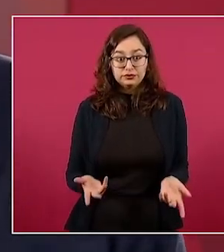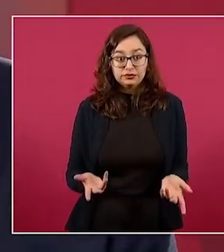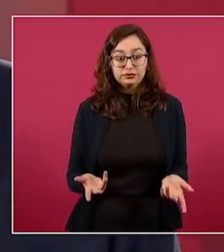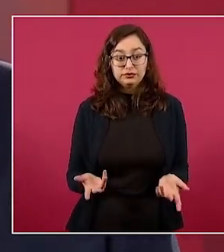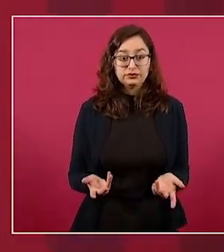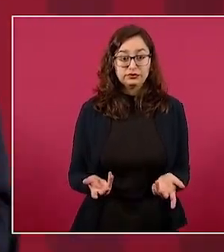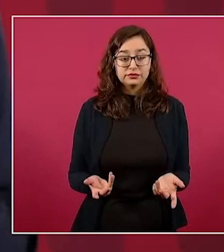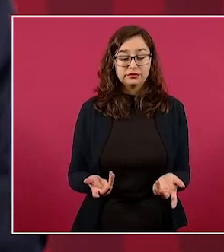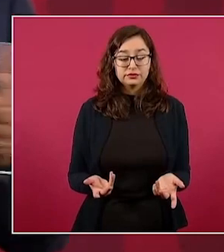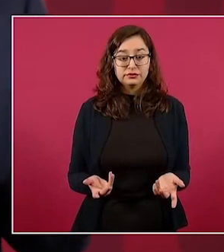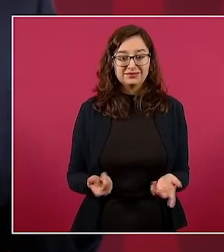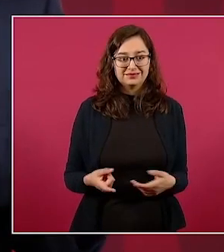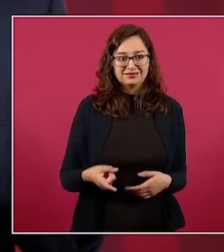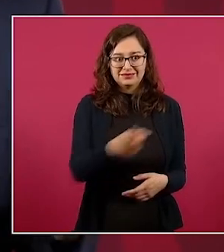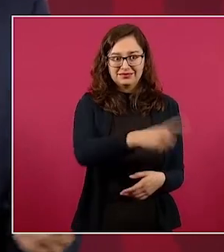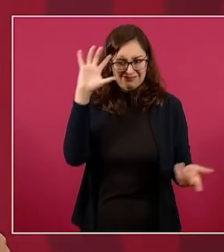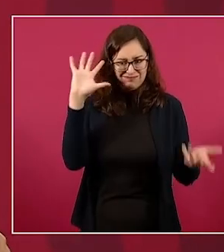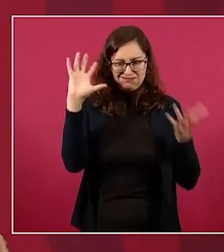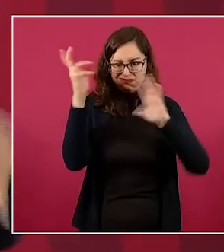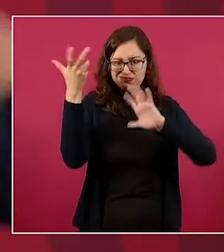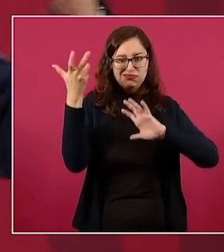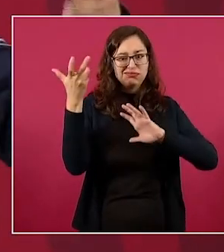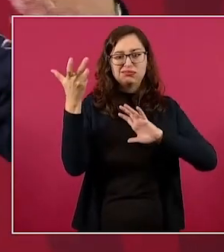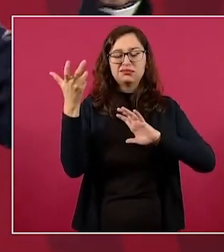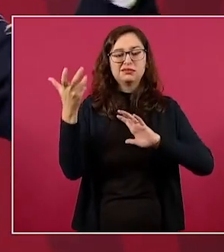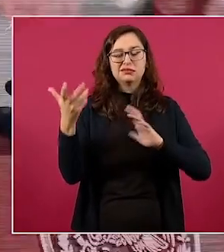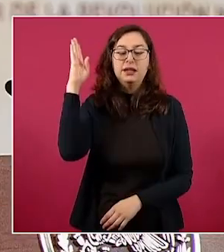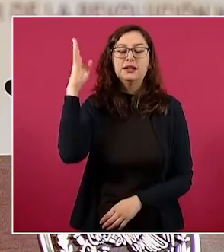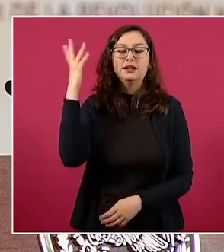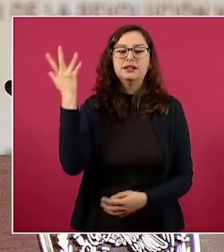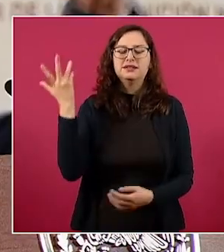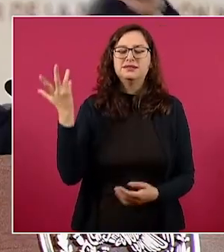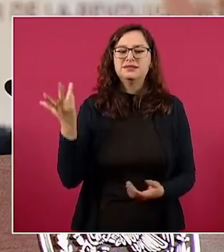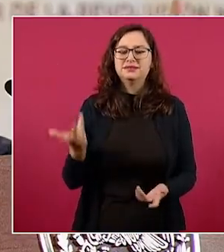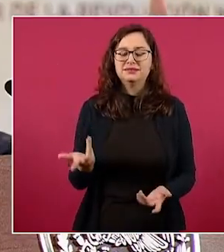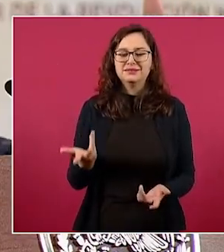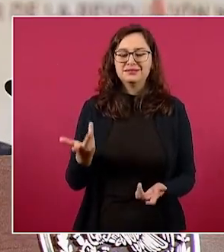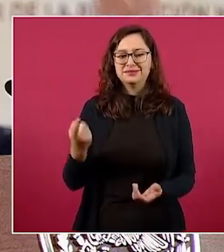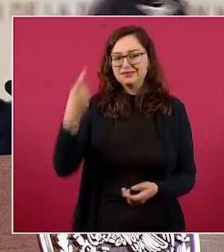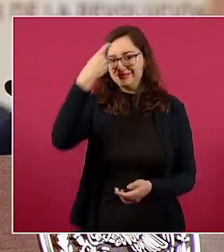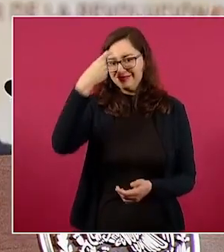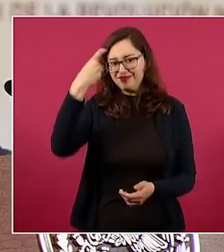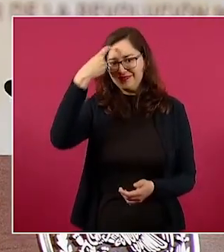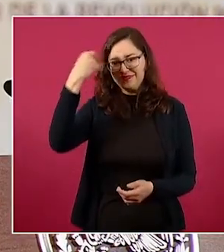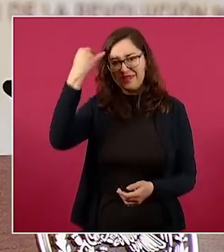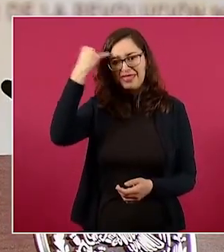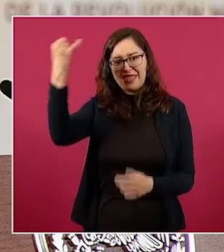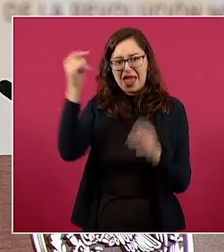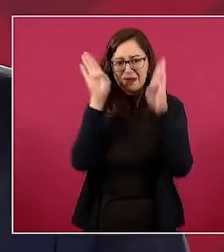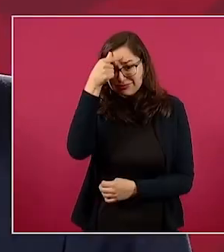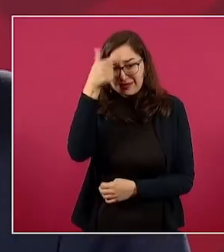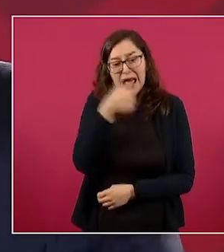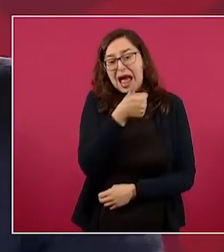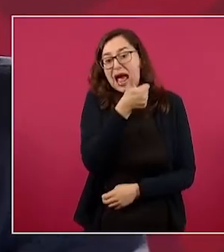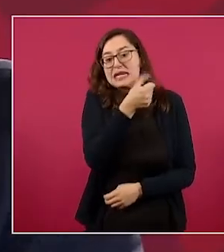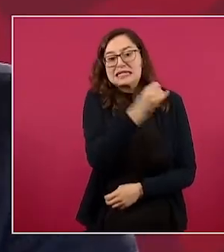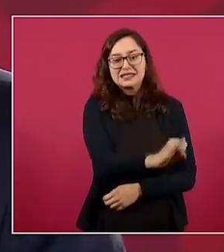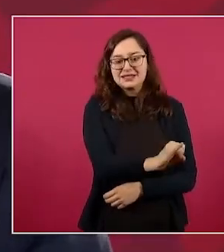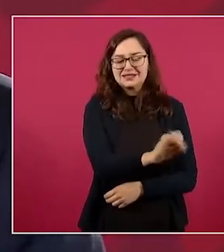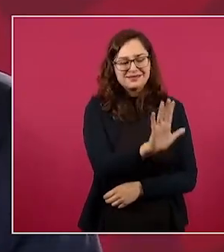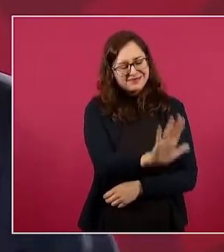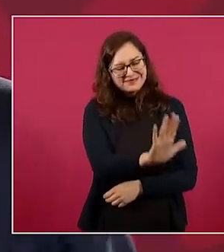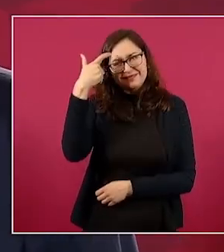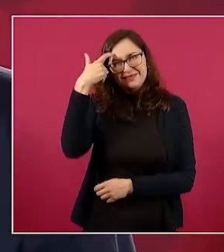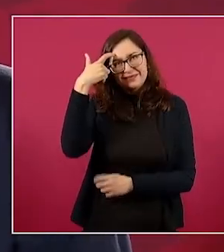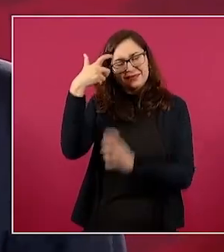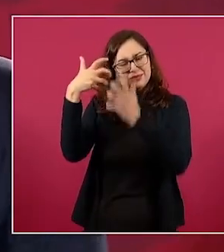la enajenación que provoca la ideología, el pensamiento conservador, con juicio